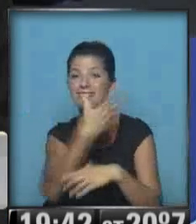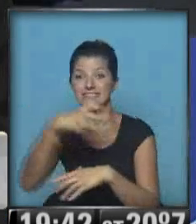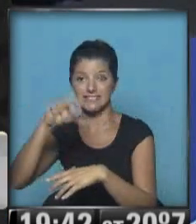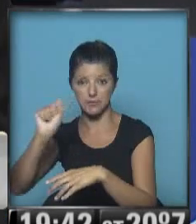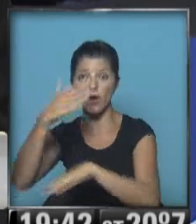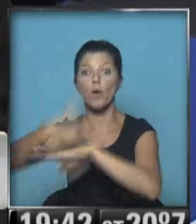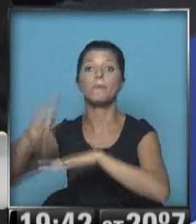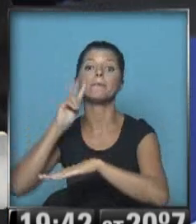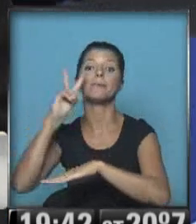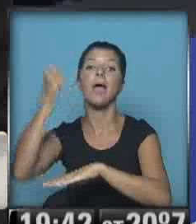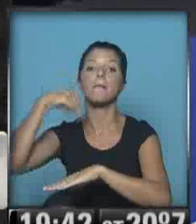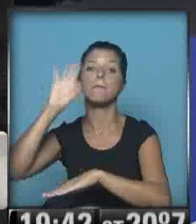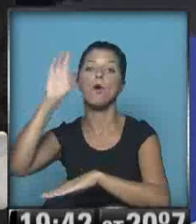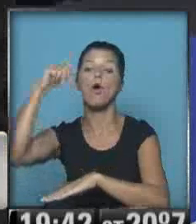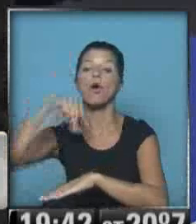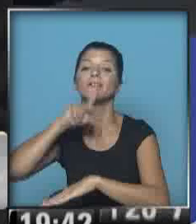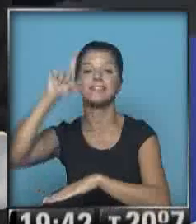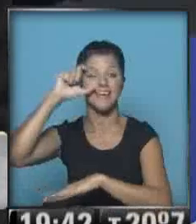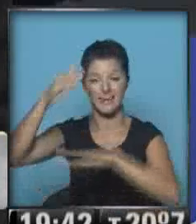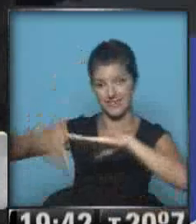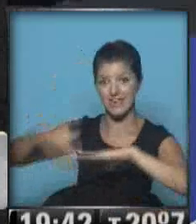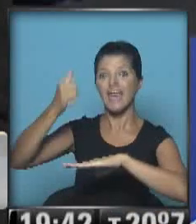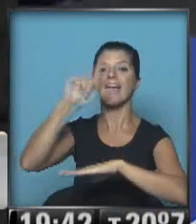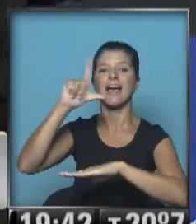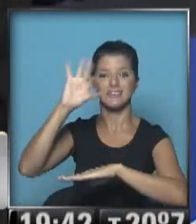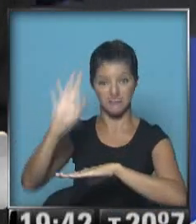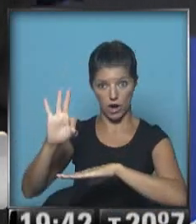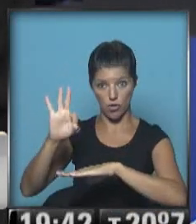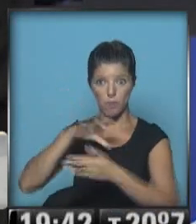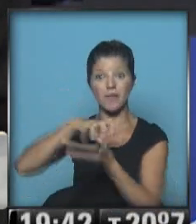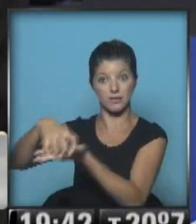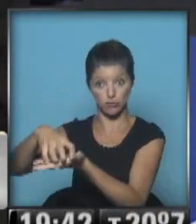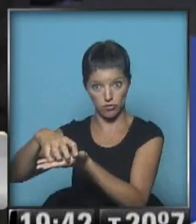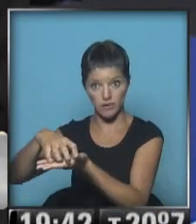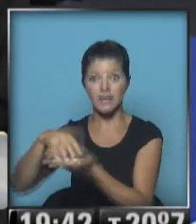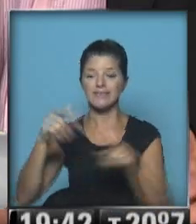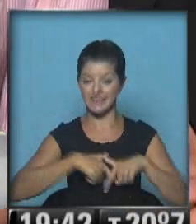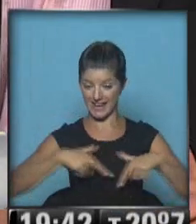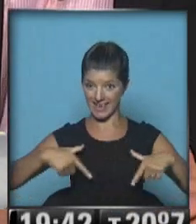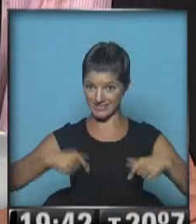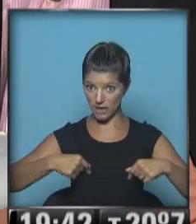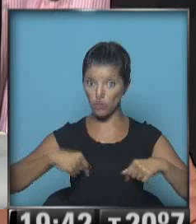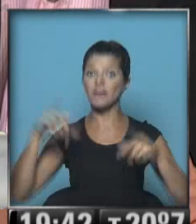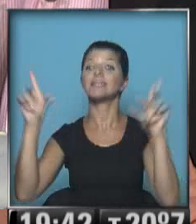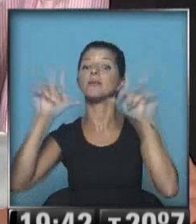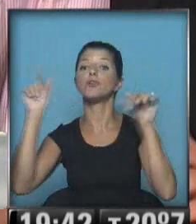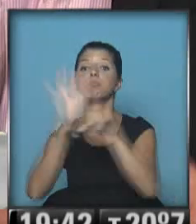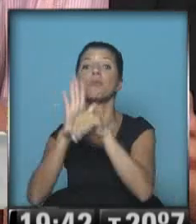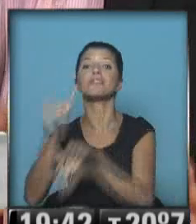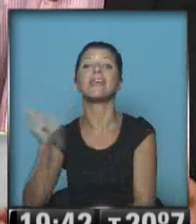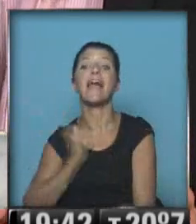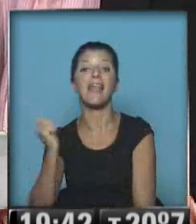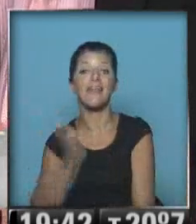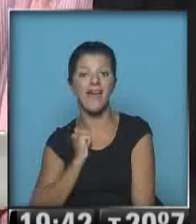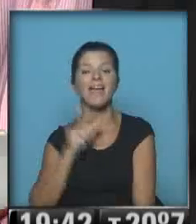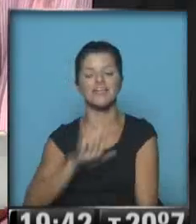viamonte y callao Batallón 601 de inteligencia les hicieron credenciales de la televisión canadiense y así